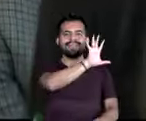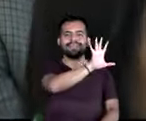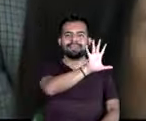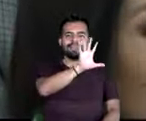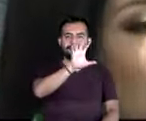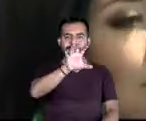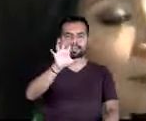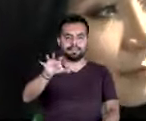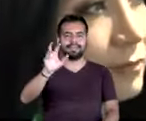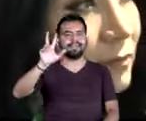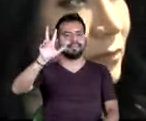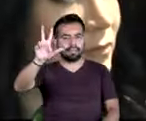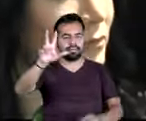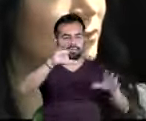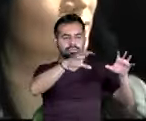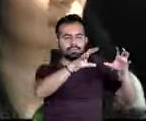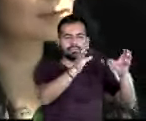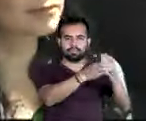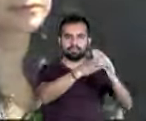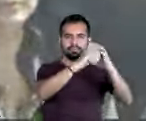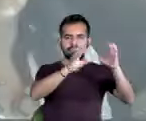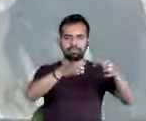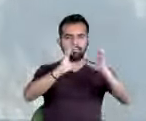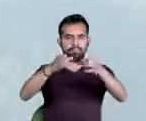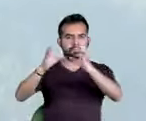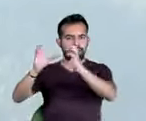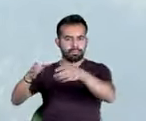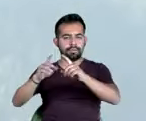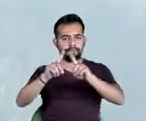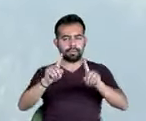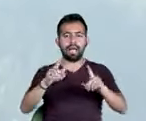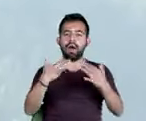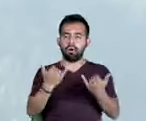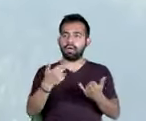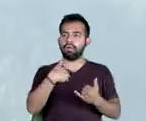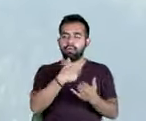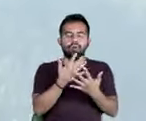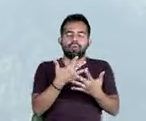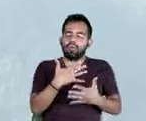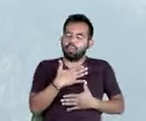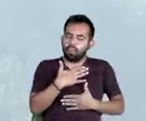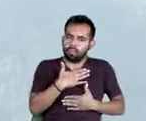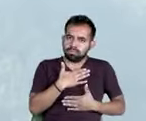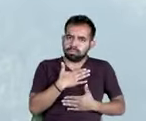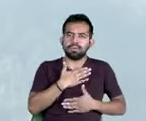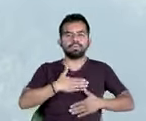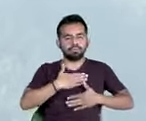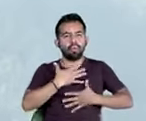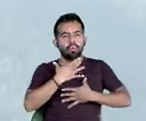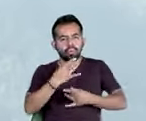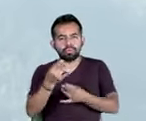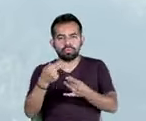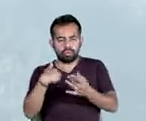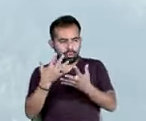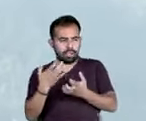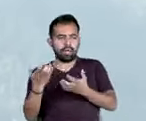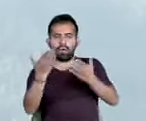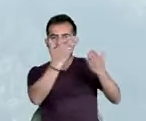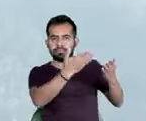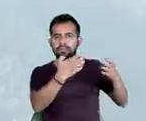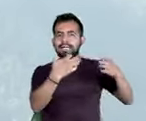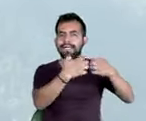y estoy muy contento de presentar, a este que se constituirá en el equipo de la ciudad. Lo juzgarán ustedes, pero tenemos